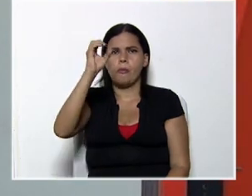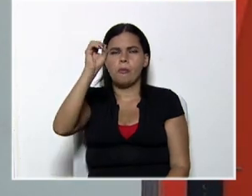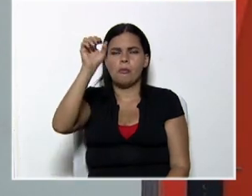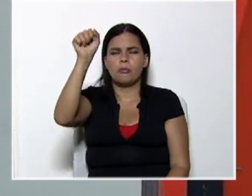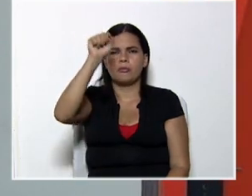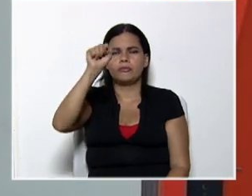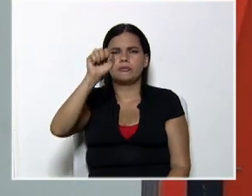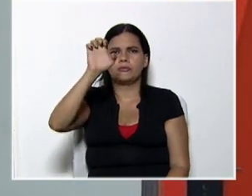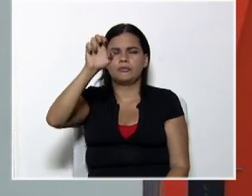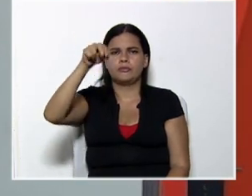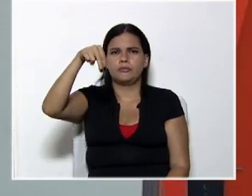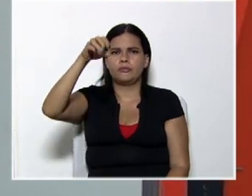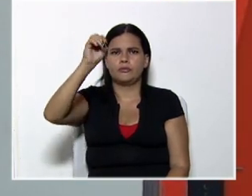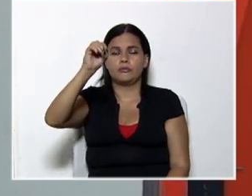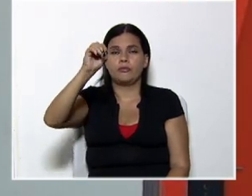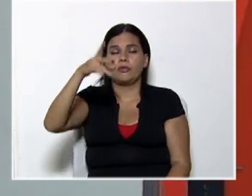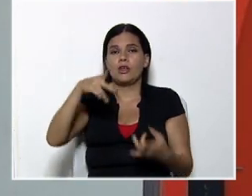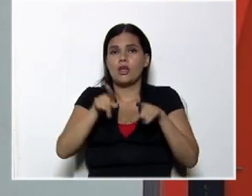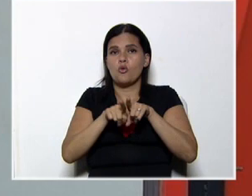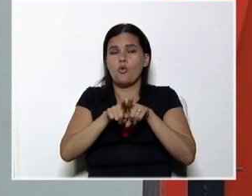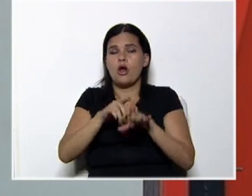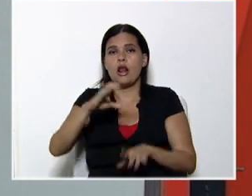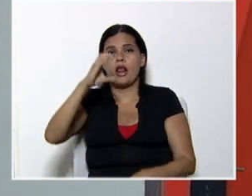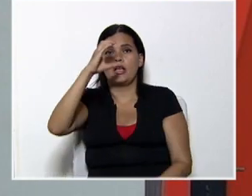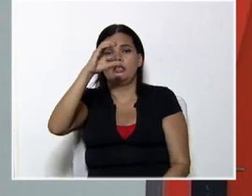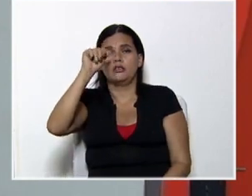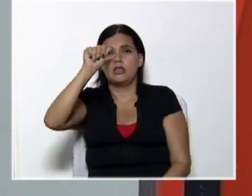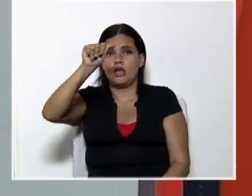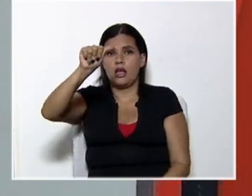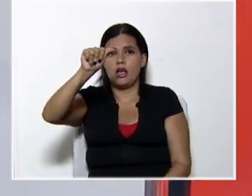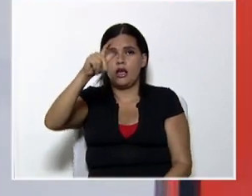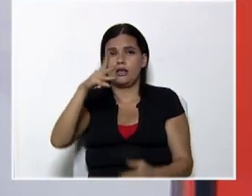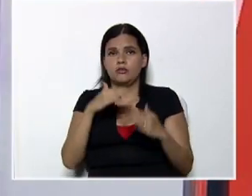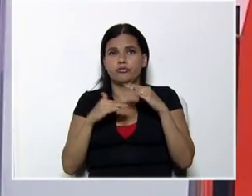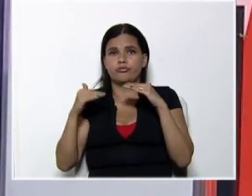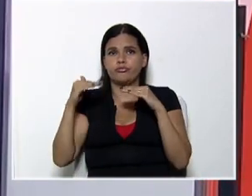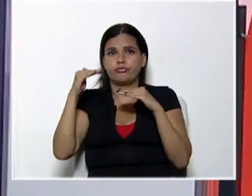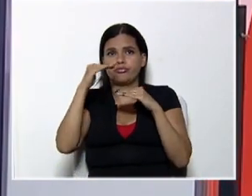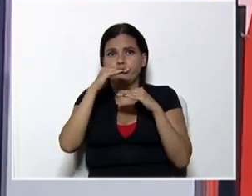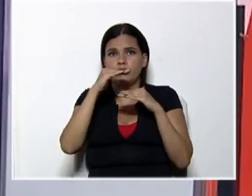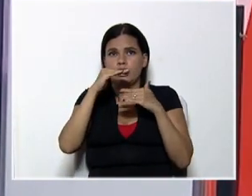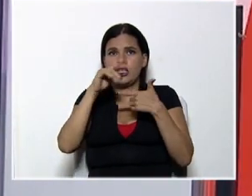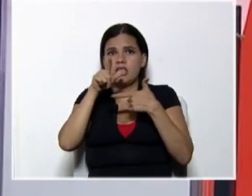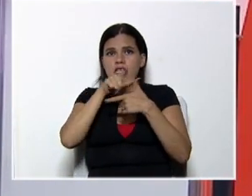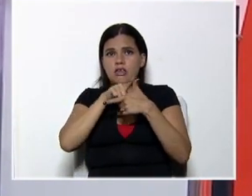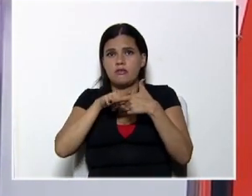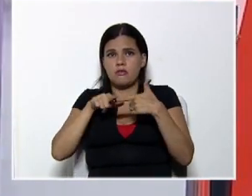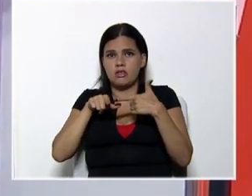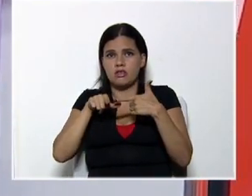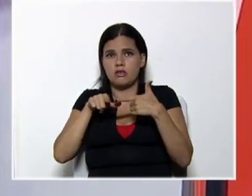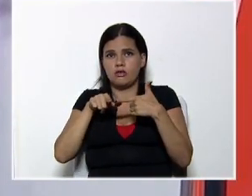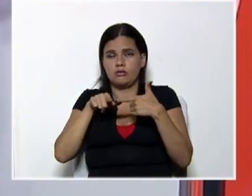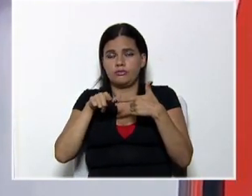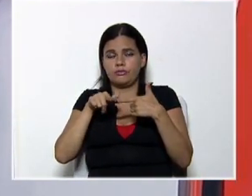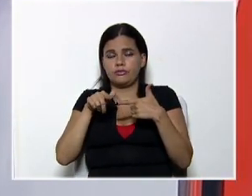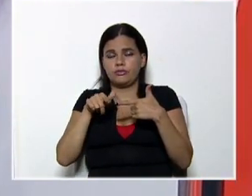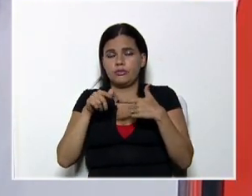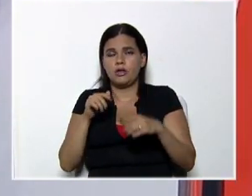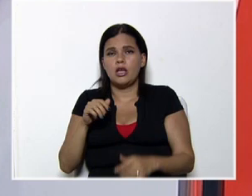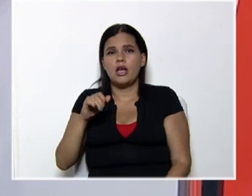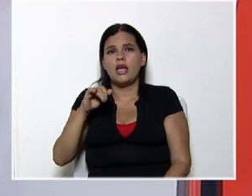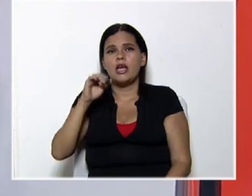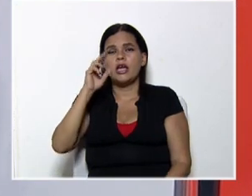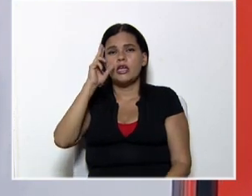cateto adyacente sobre hipotenusa. Y de forma parecida,